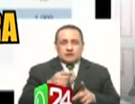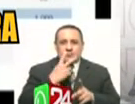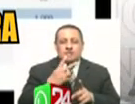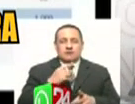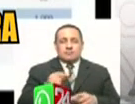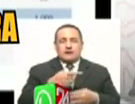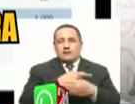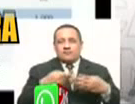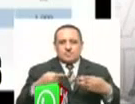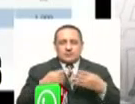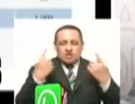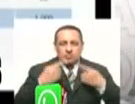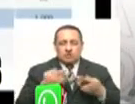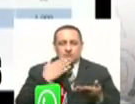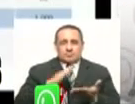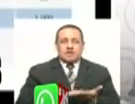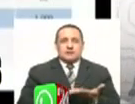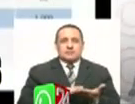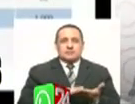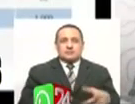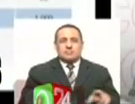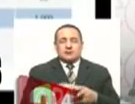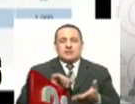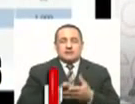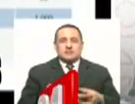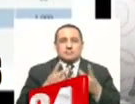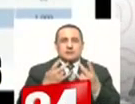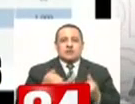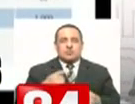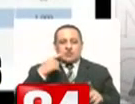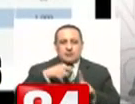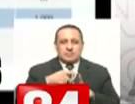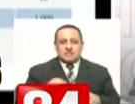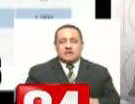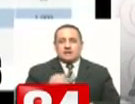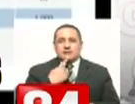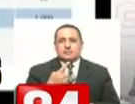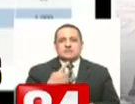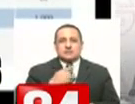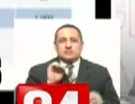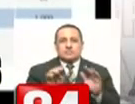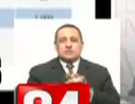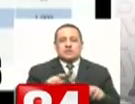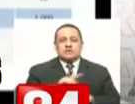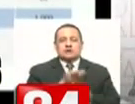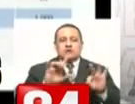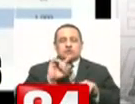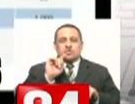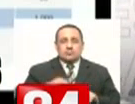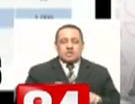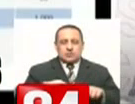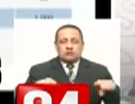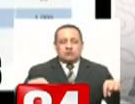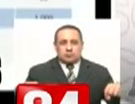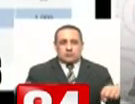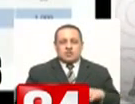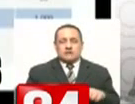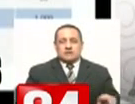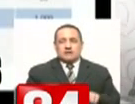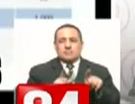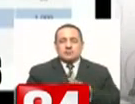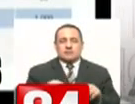fines ilícitos, entonces por lo menos la meta es 18.000 hectáreas